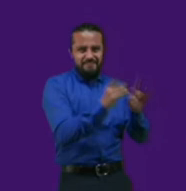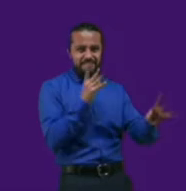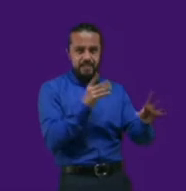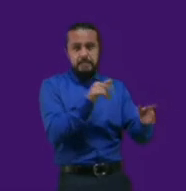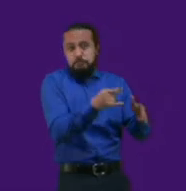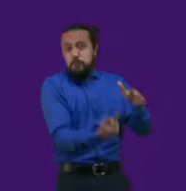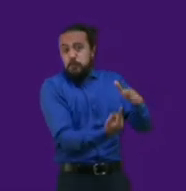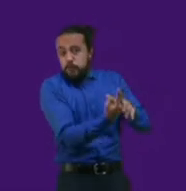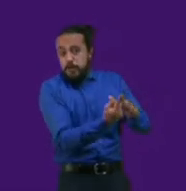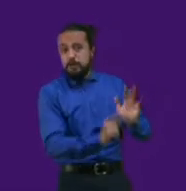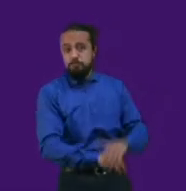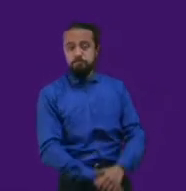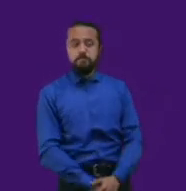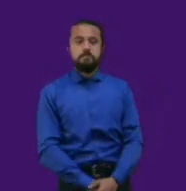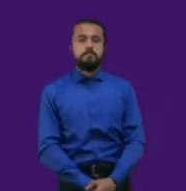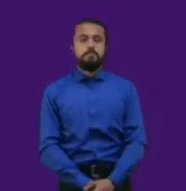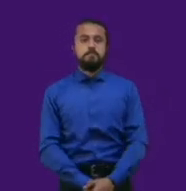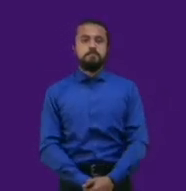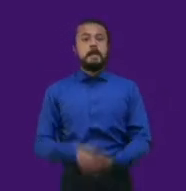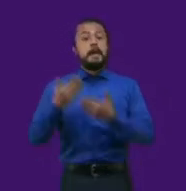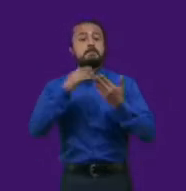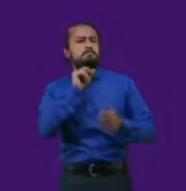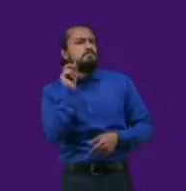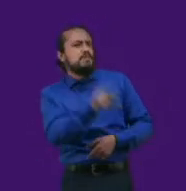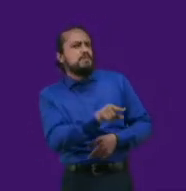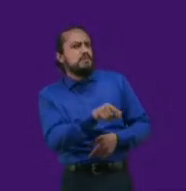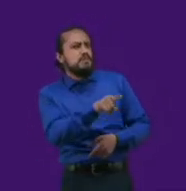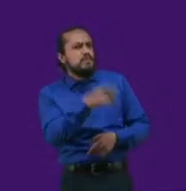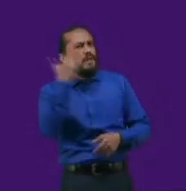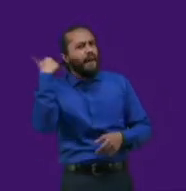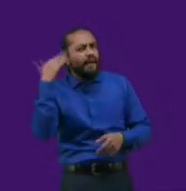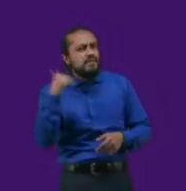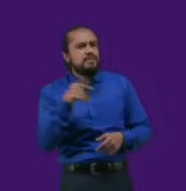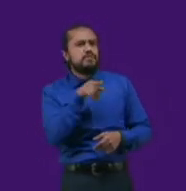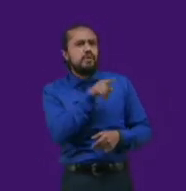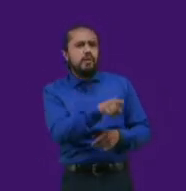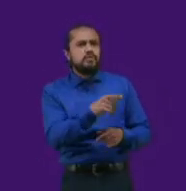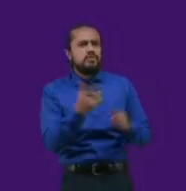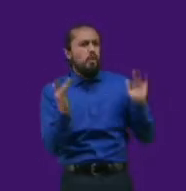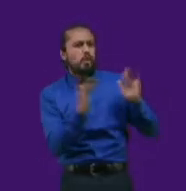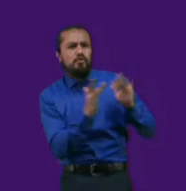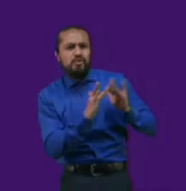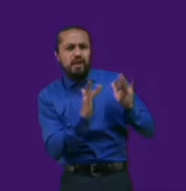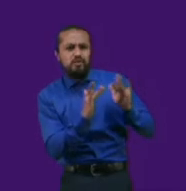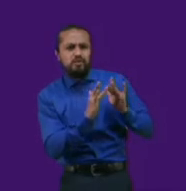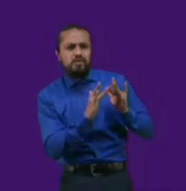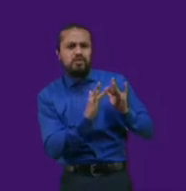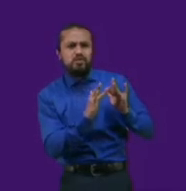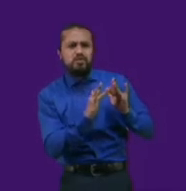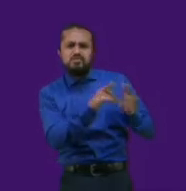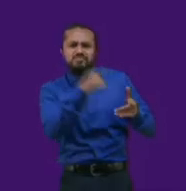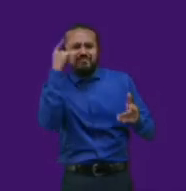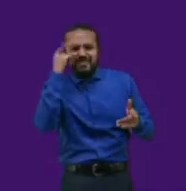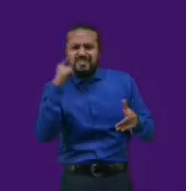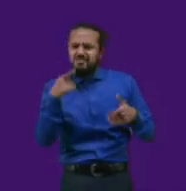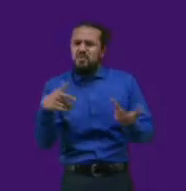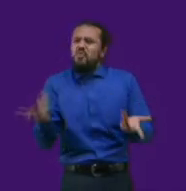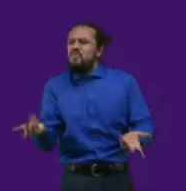ese día que saliste, no sé, a la Cámara de Comercio, que contrataste un abogado para fundar la compañía, ¿qué tenías en la